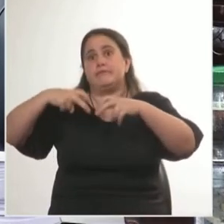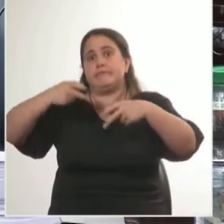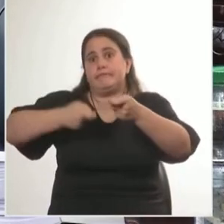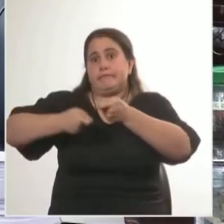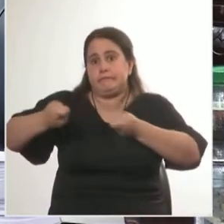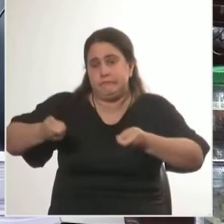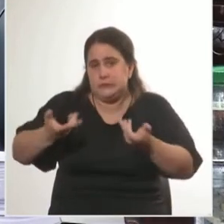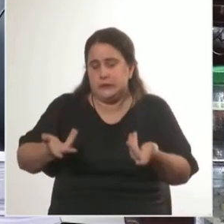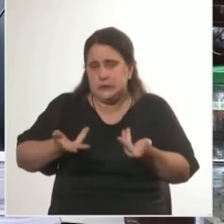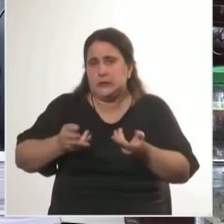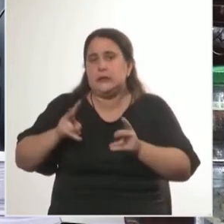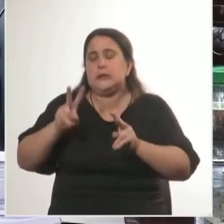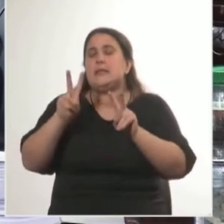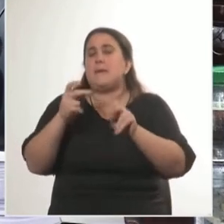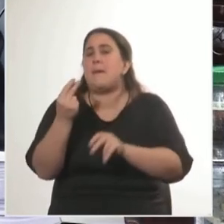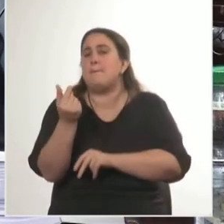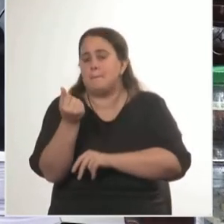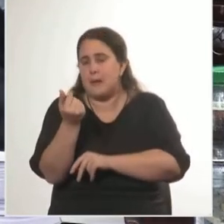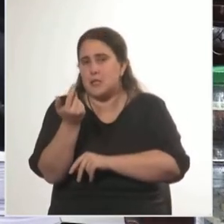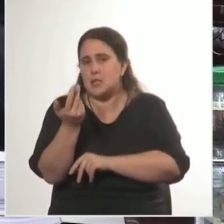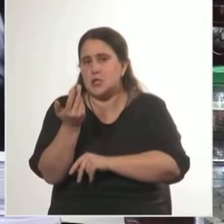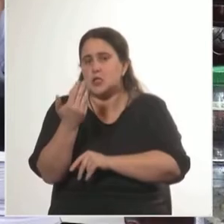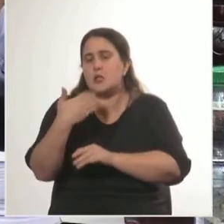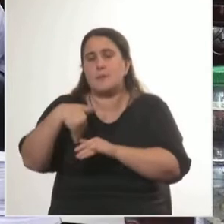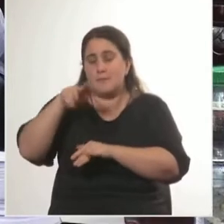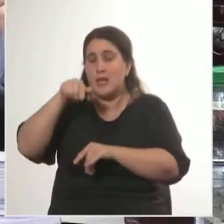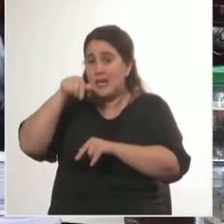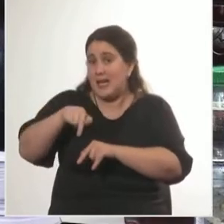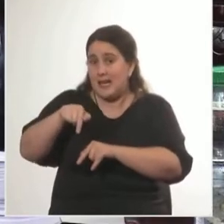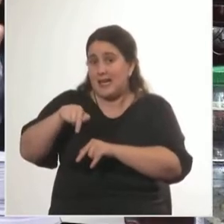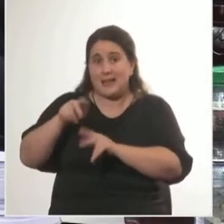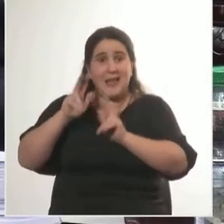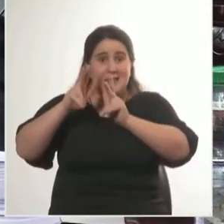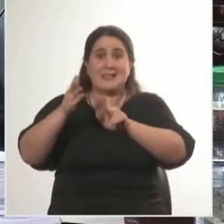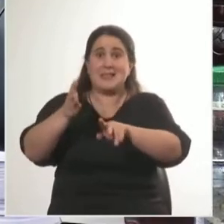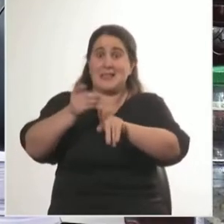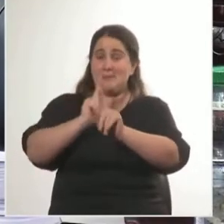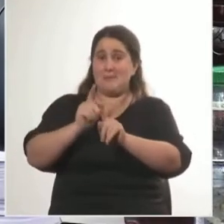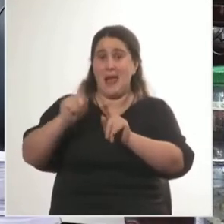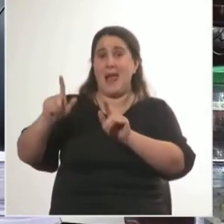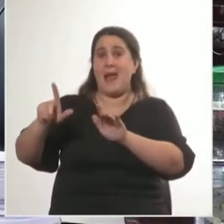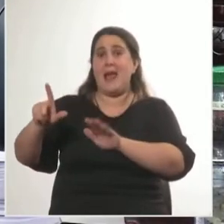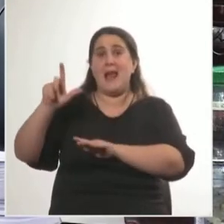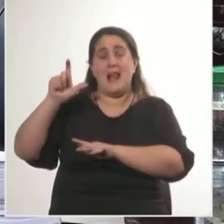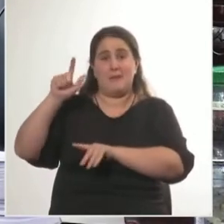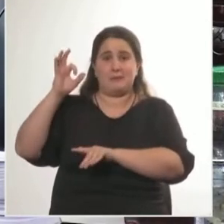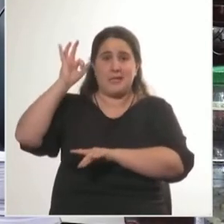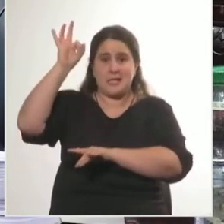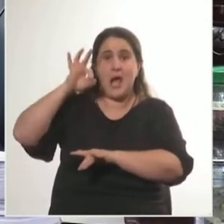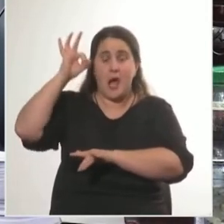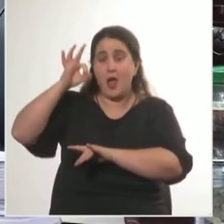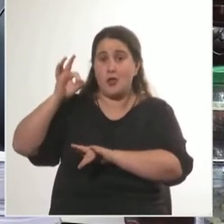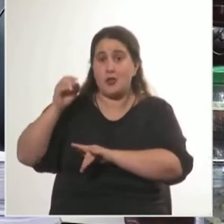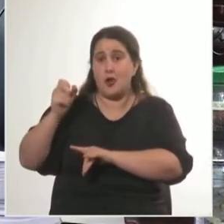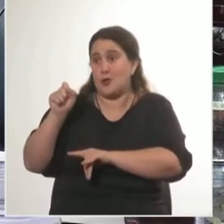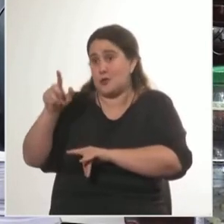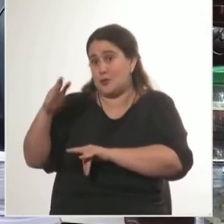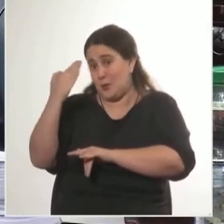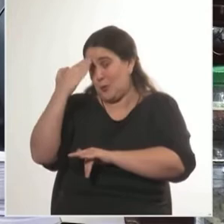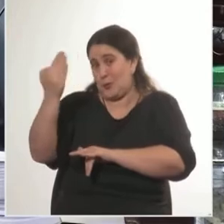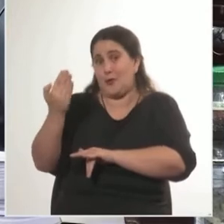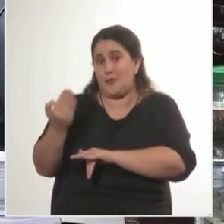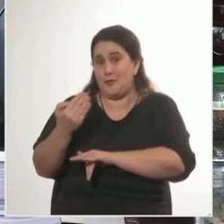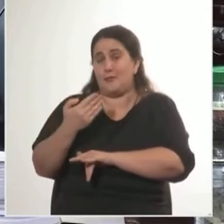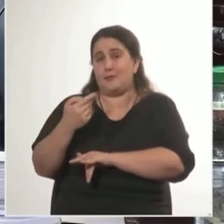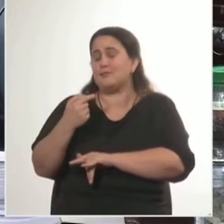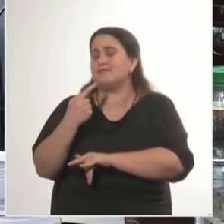diagnóstico en materia de precios, en buena medida, es lo que acá han dicho incluso los legisladores del oficialismo. El